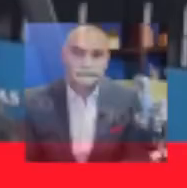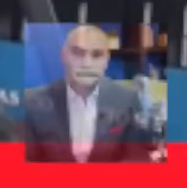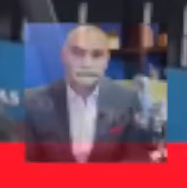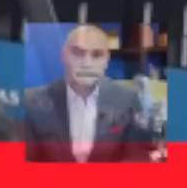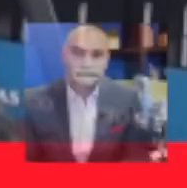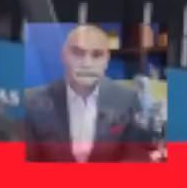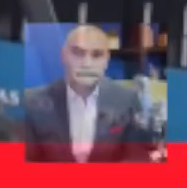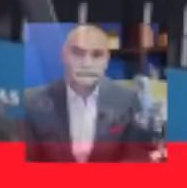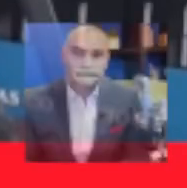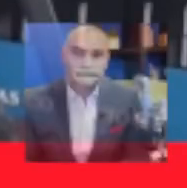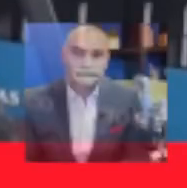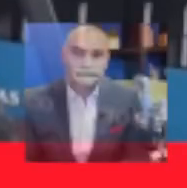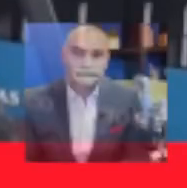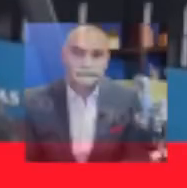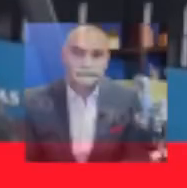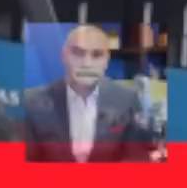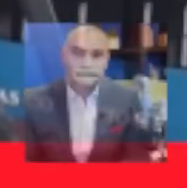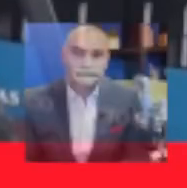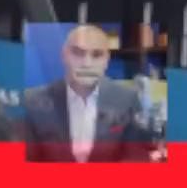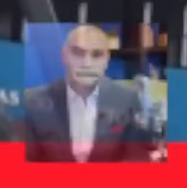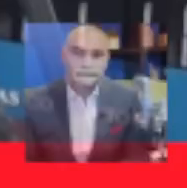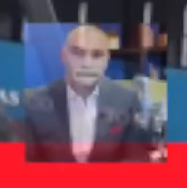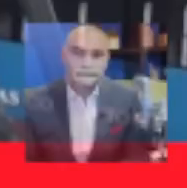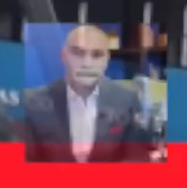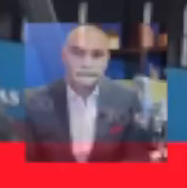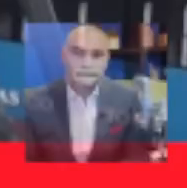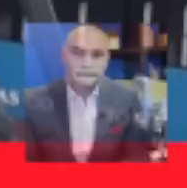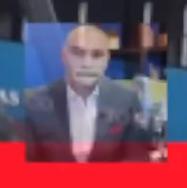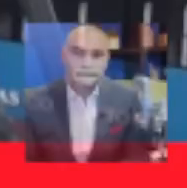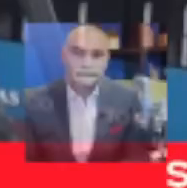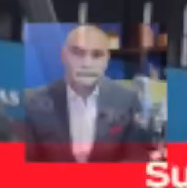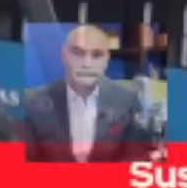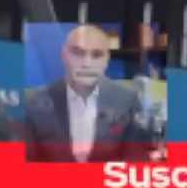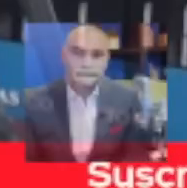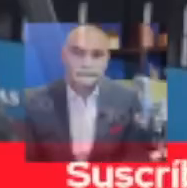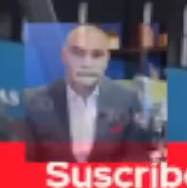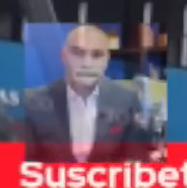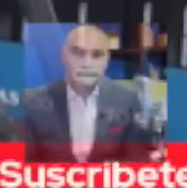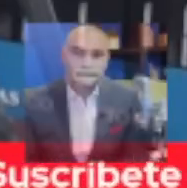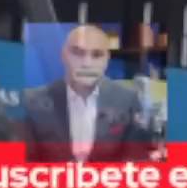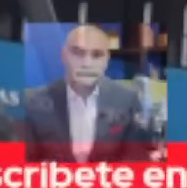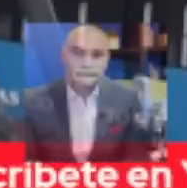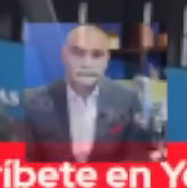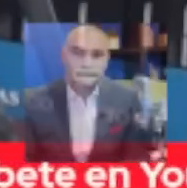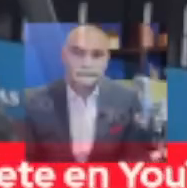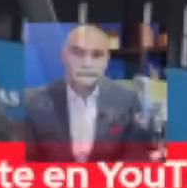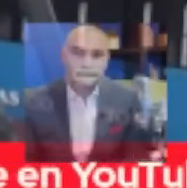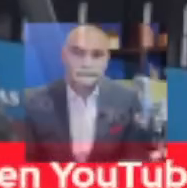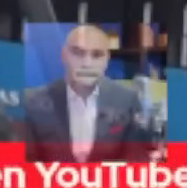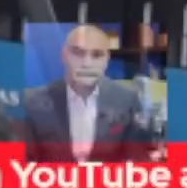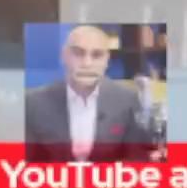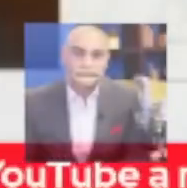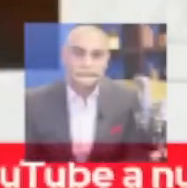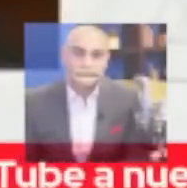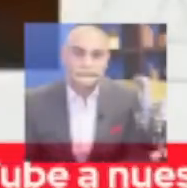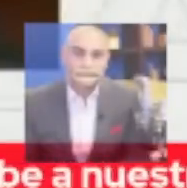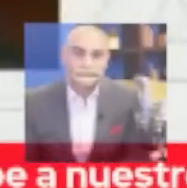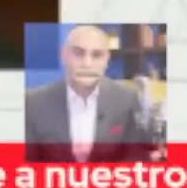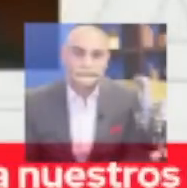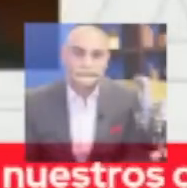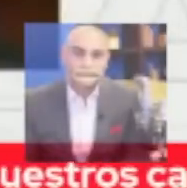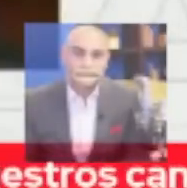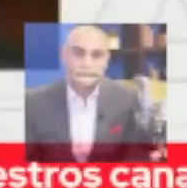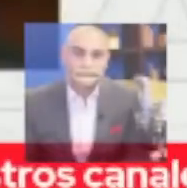sí le envió mensajes intimidatorios a Alejandro Armenta Mier, presidente de la mesa directiva